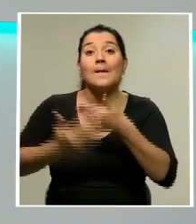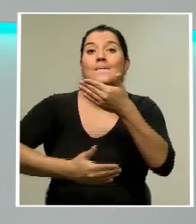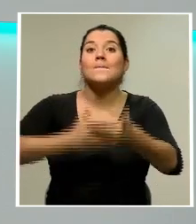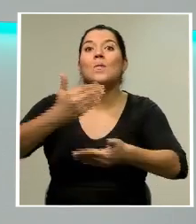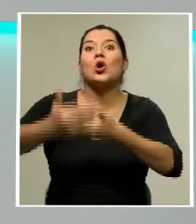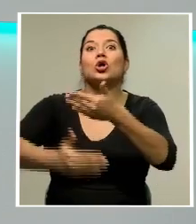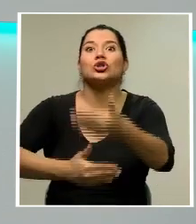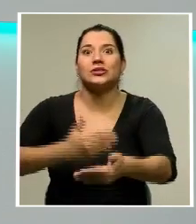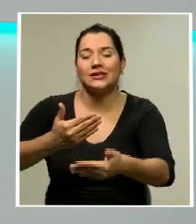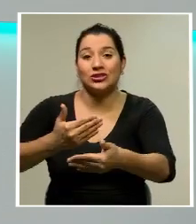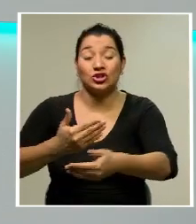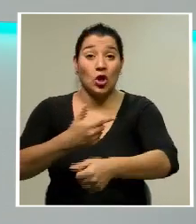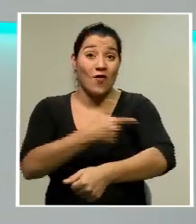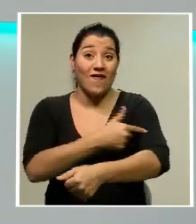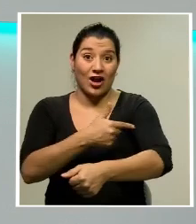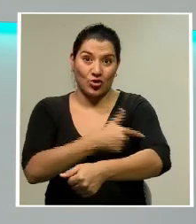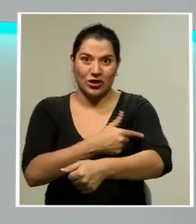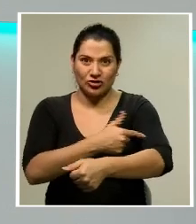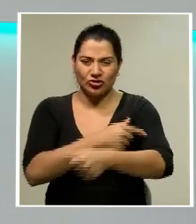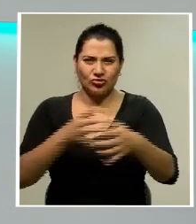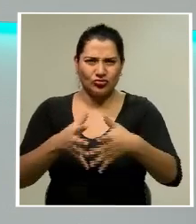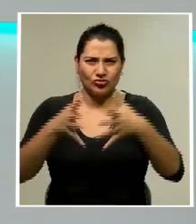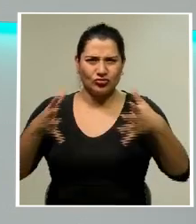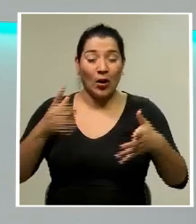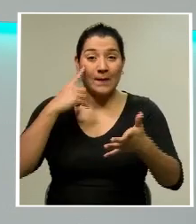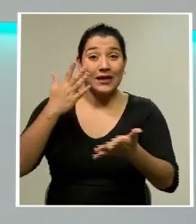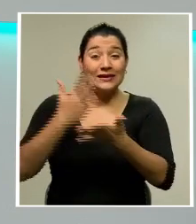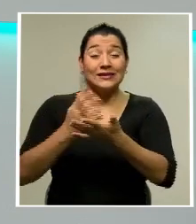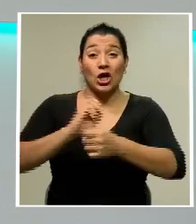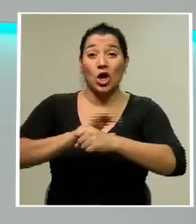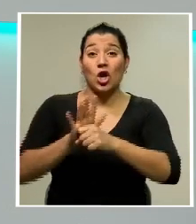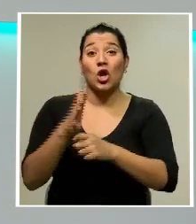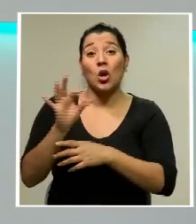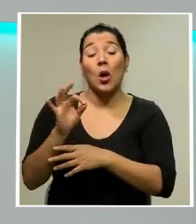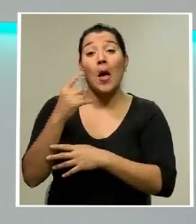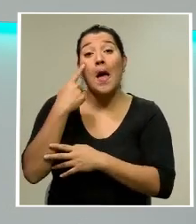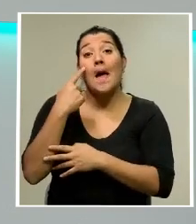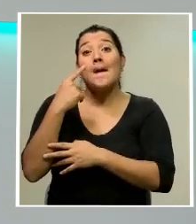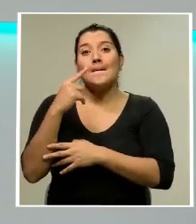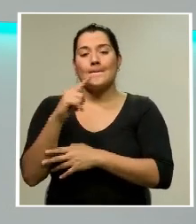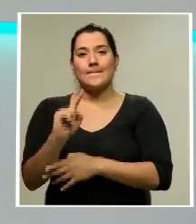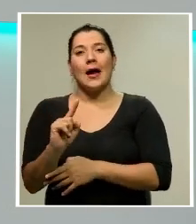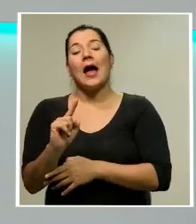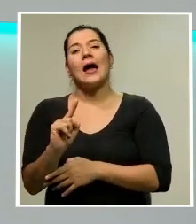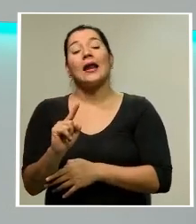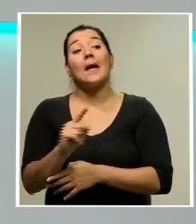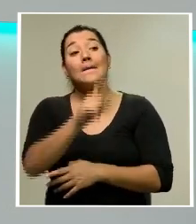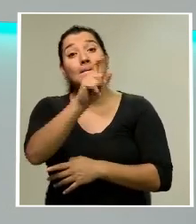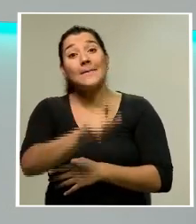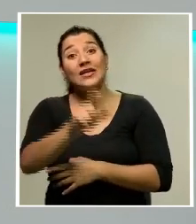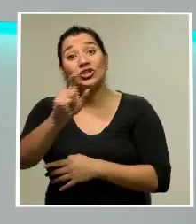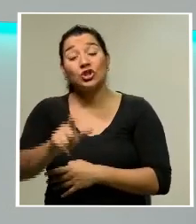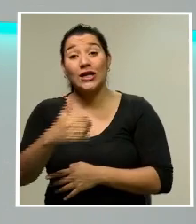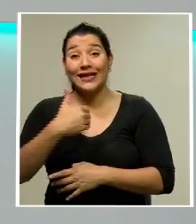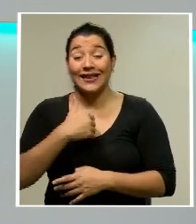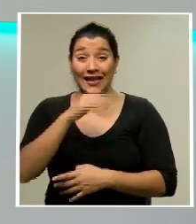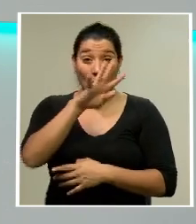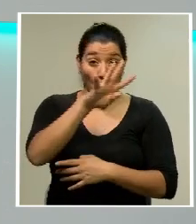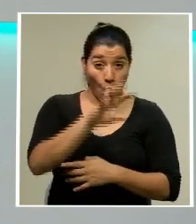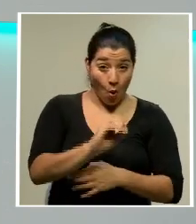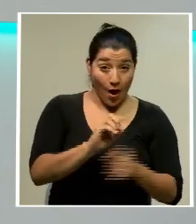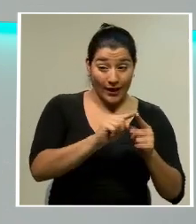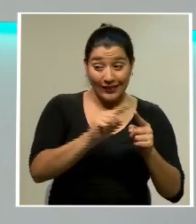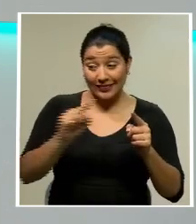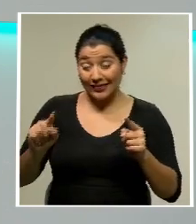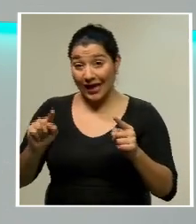campaña masiva de vacunación contra la COVID-19 para aplicar la dosis a personas de entre los 40 y